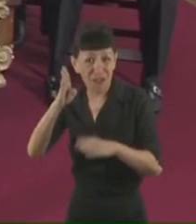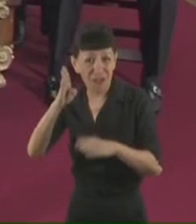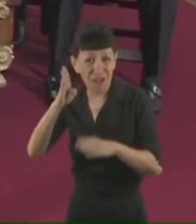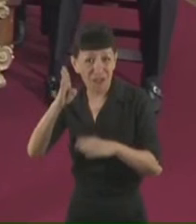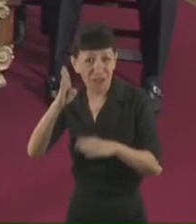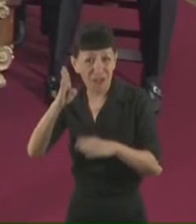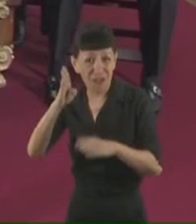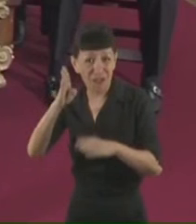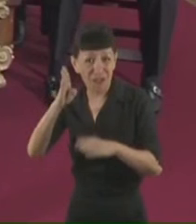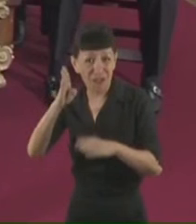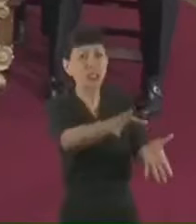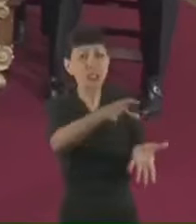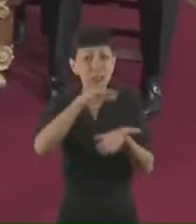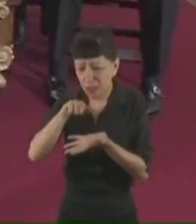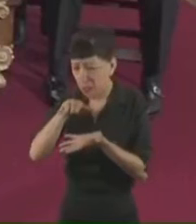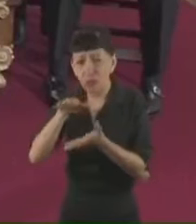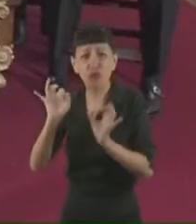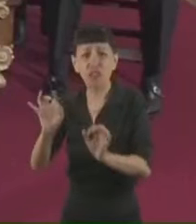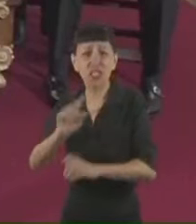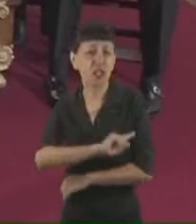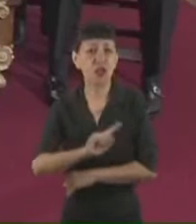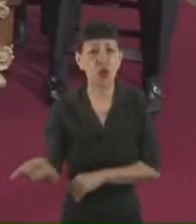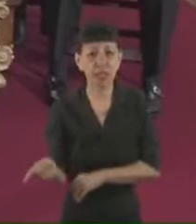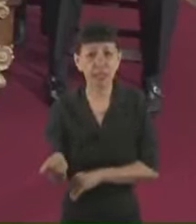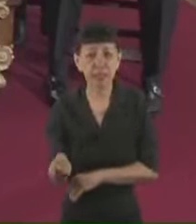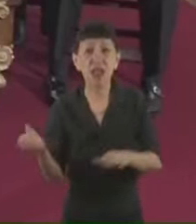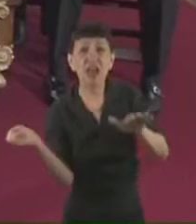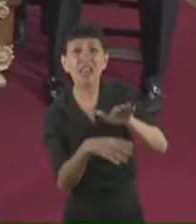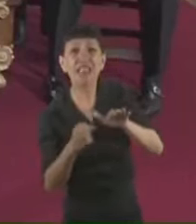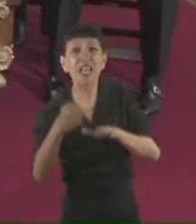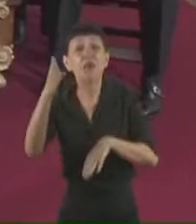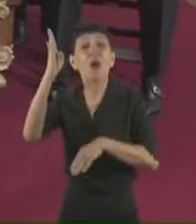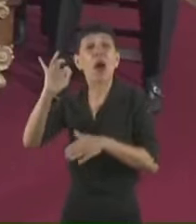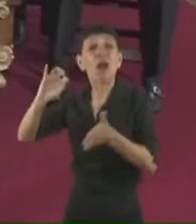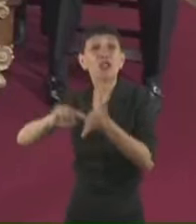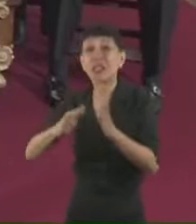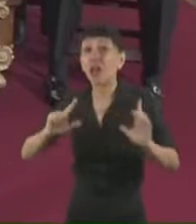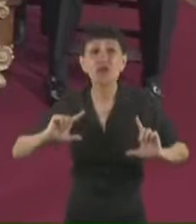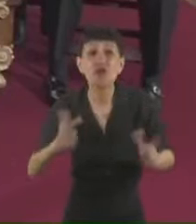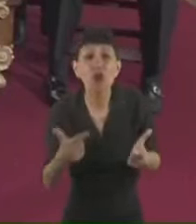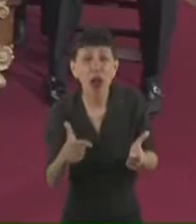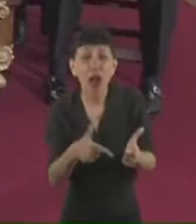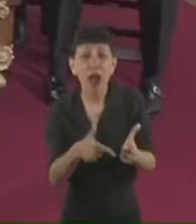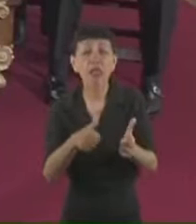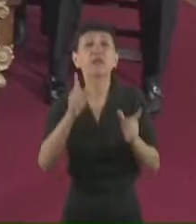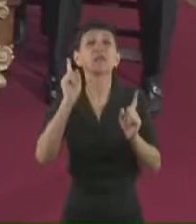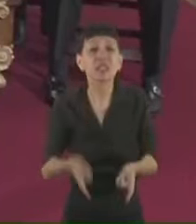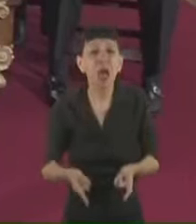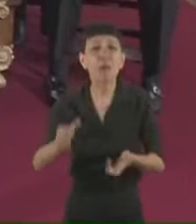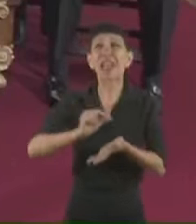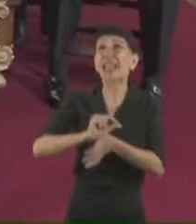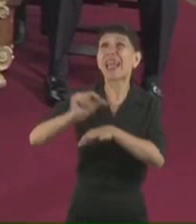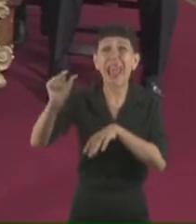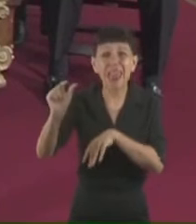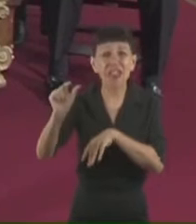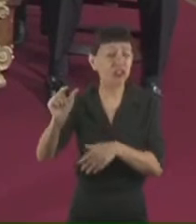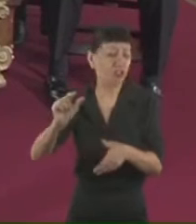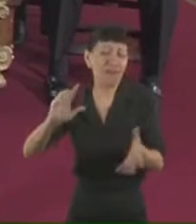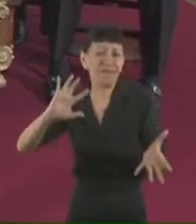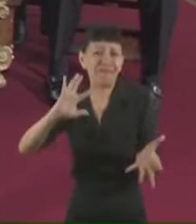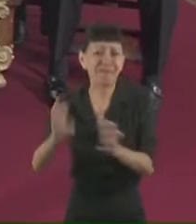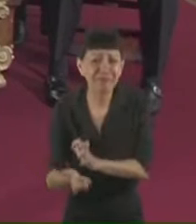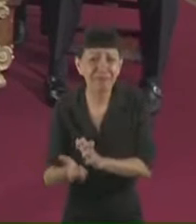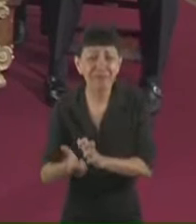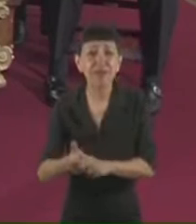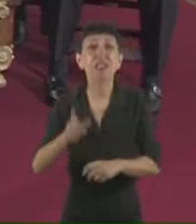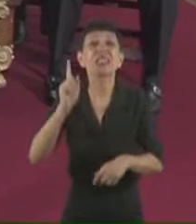central y con su confianza crediticia destruida un país que ha emitido dinero por 20 puntos del pbi para financiar ese